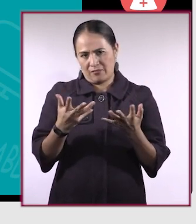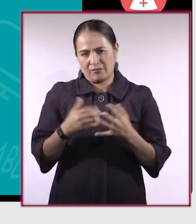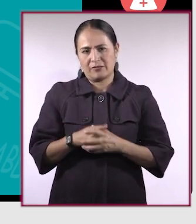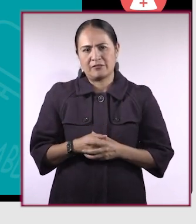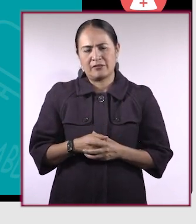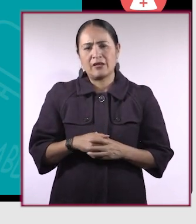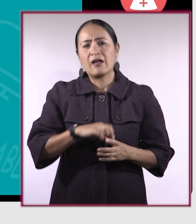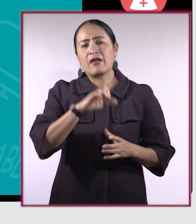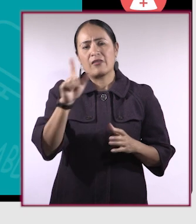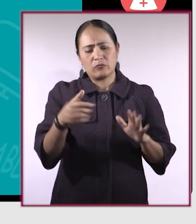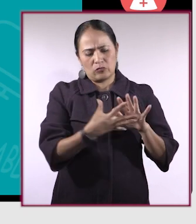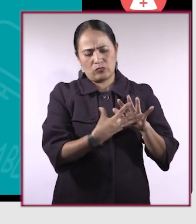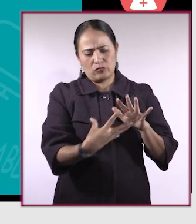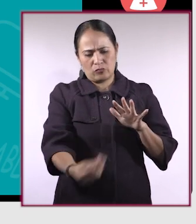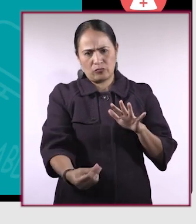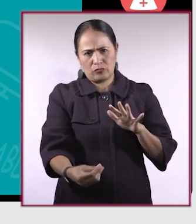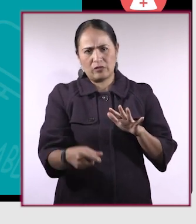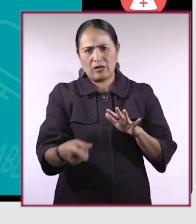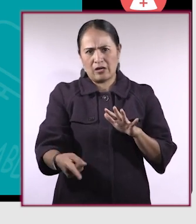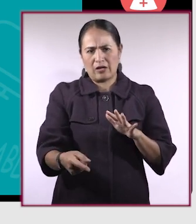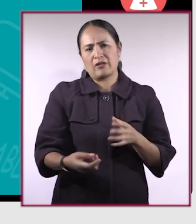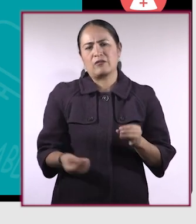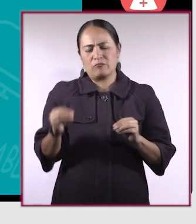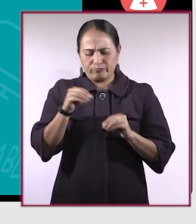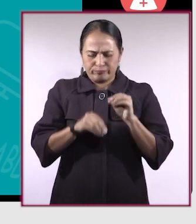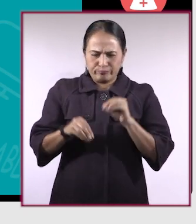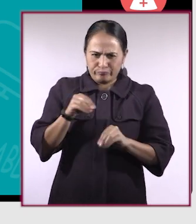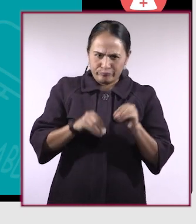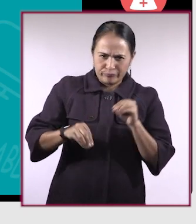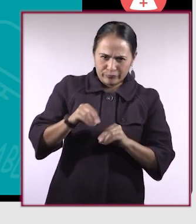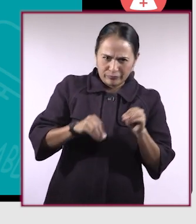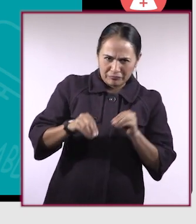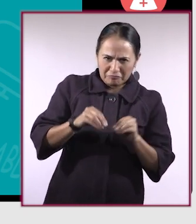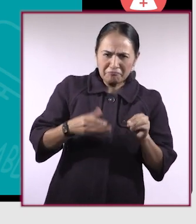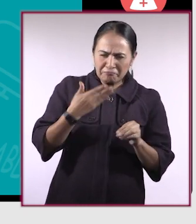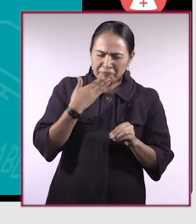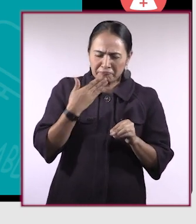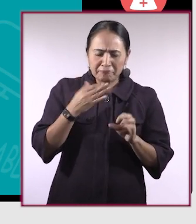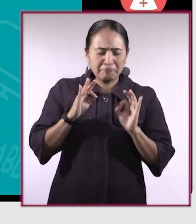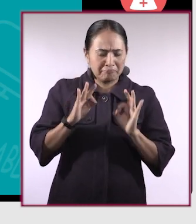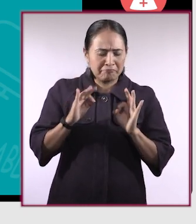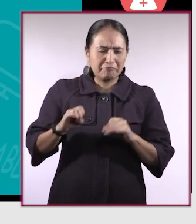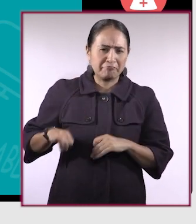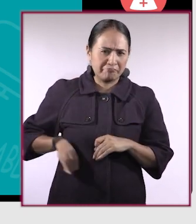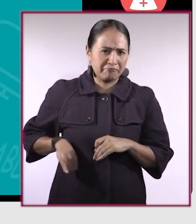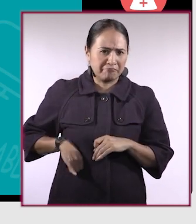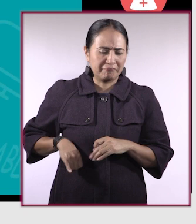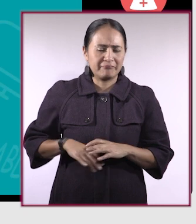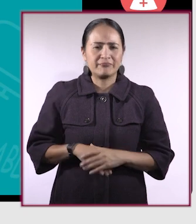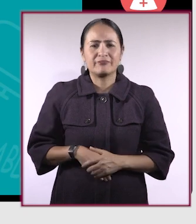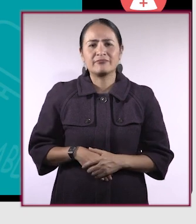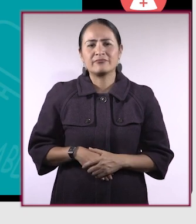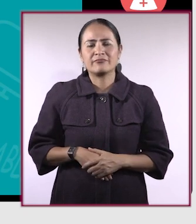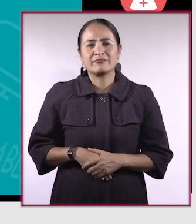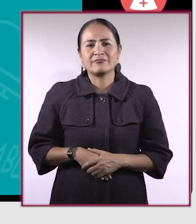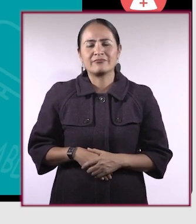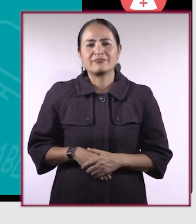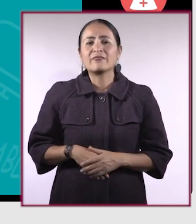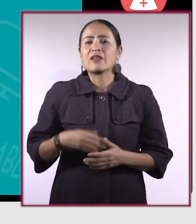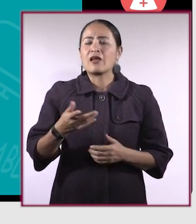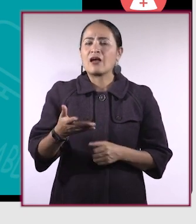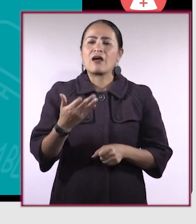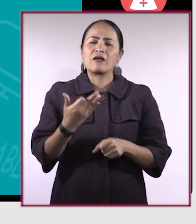Y después pasarlo a algún procesador de texto para completar este juego me parece muy interesante, ¿no? Muy